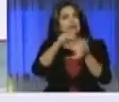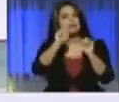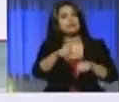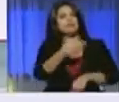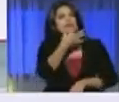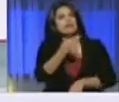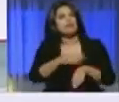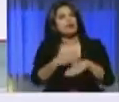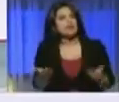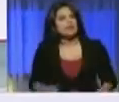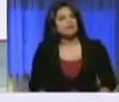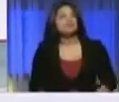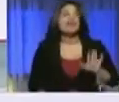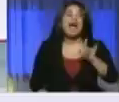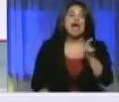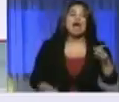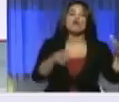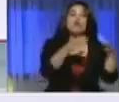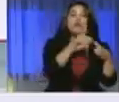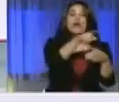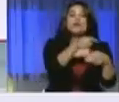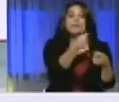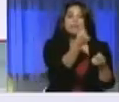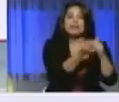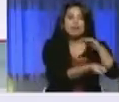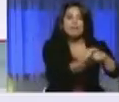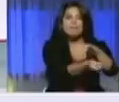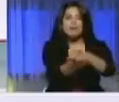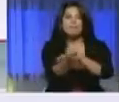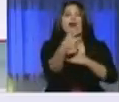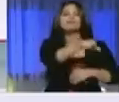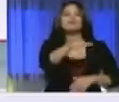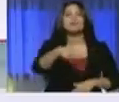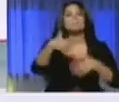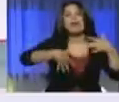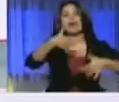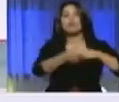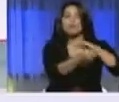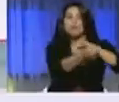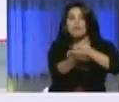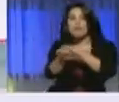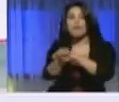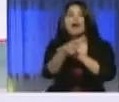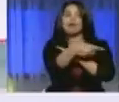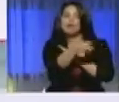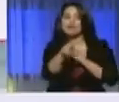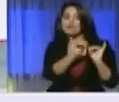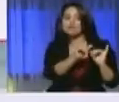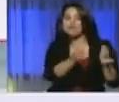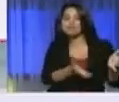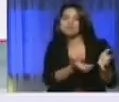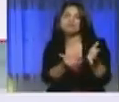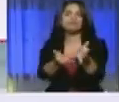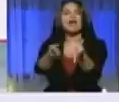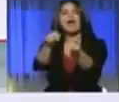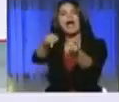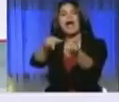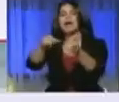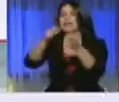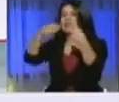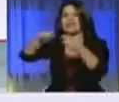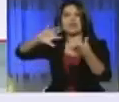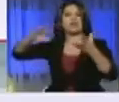promueven a los delincuentes, les pagan y los utilizan como parte de la guerra criminal para desestabilizar la